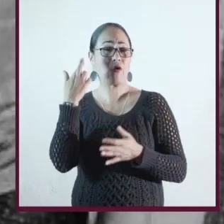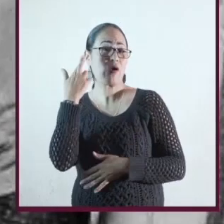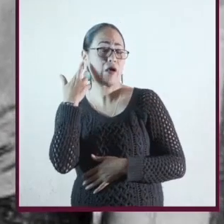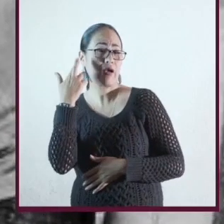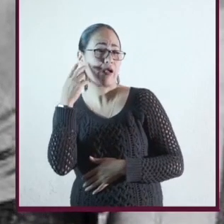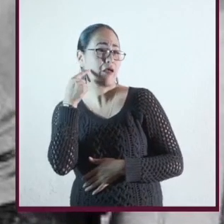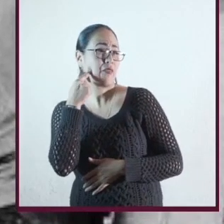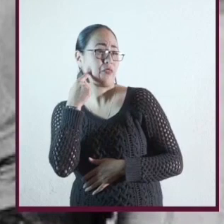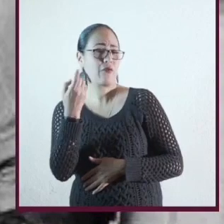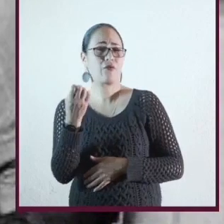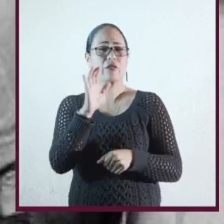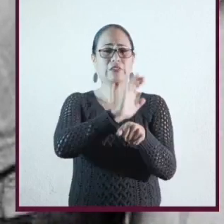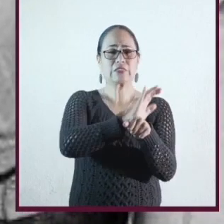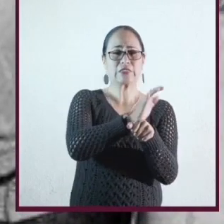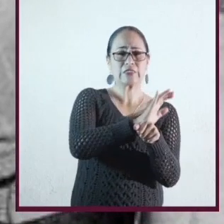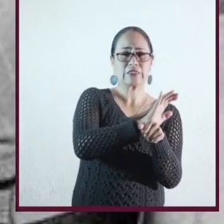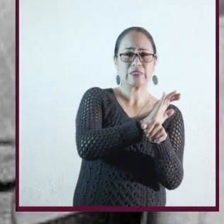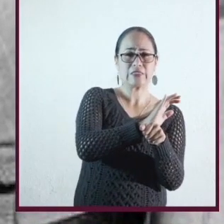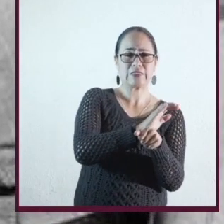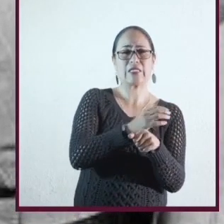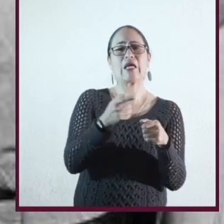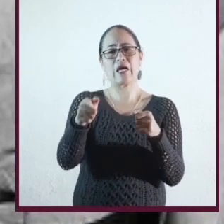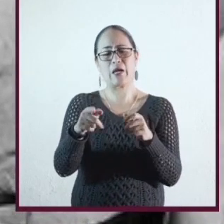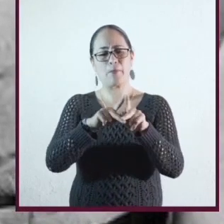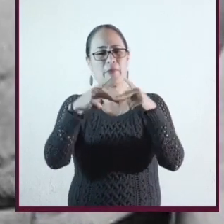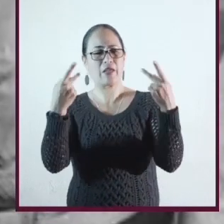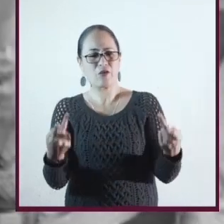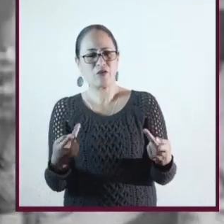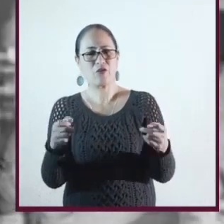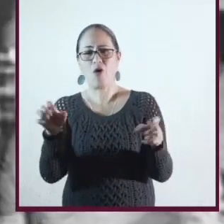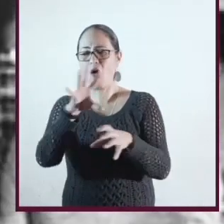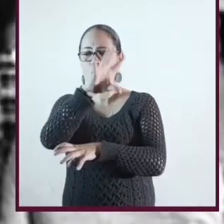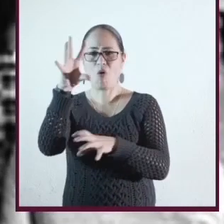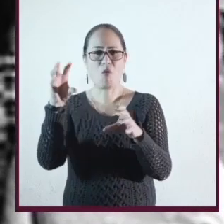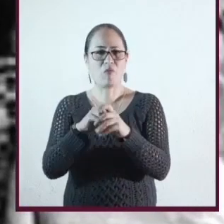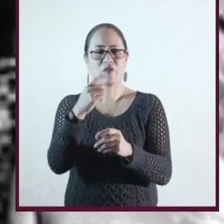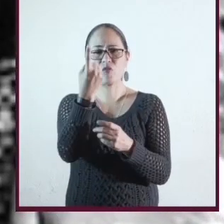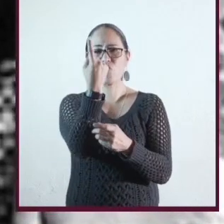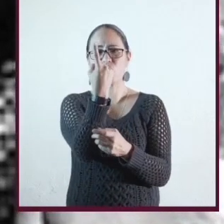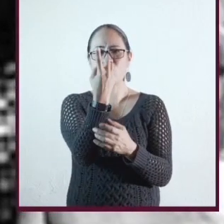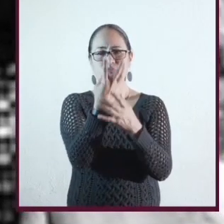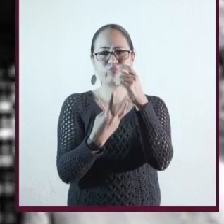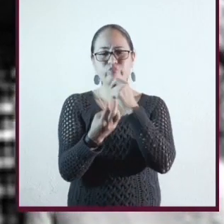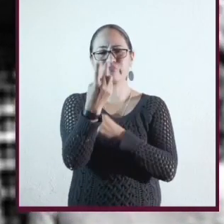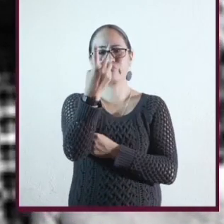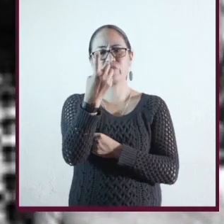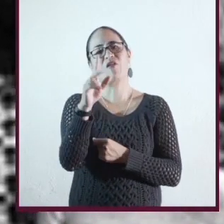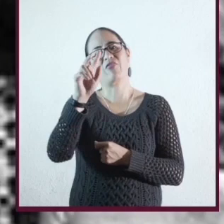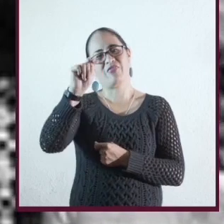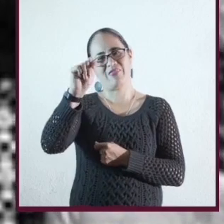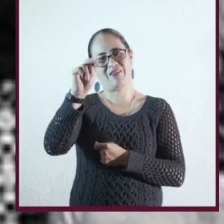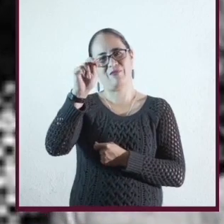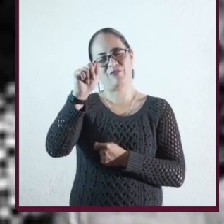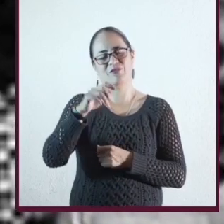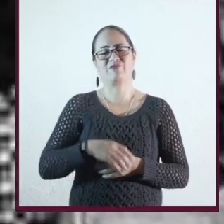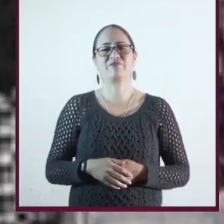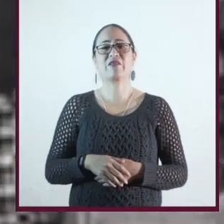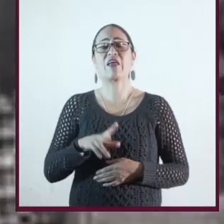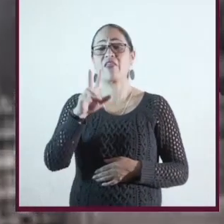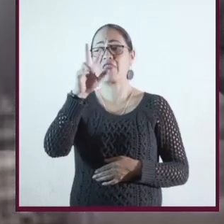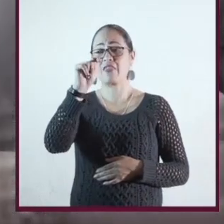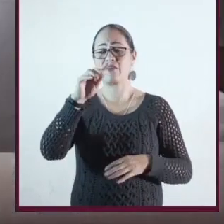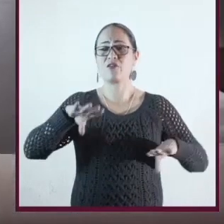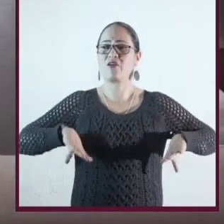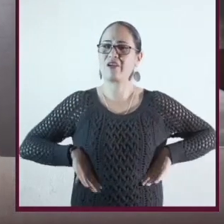periódicos. Además de tener todas estas características, la televisión cuenta con la inmediatez y lo masivo. Una señal